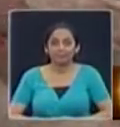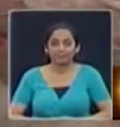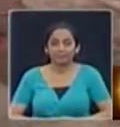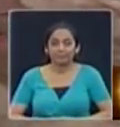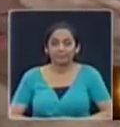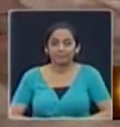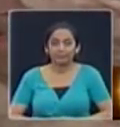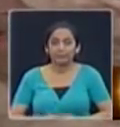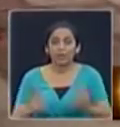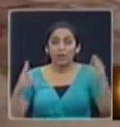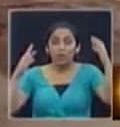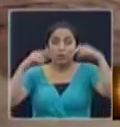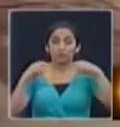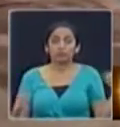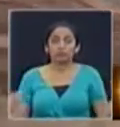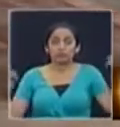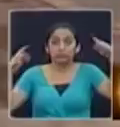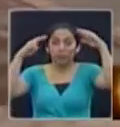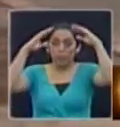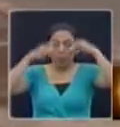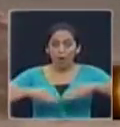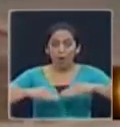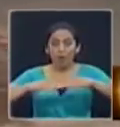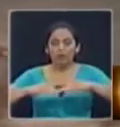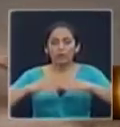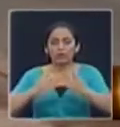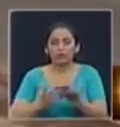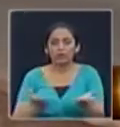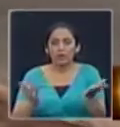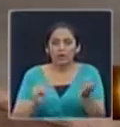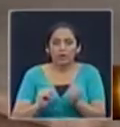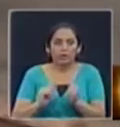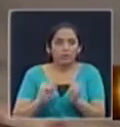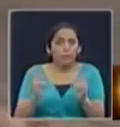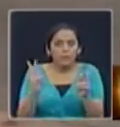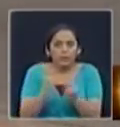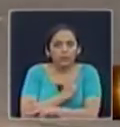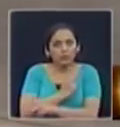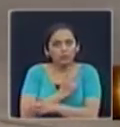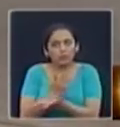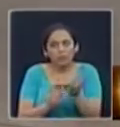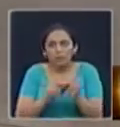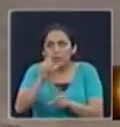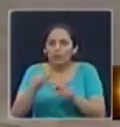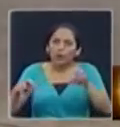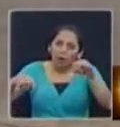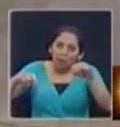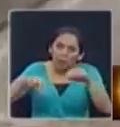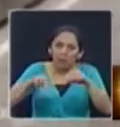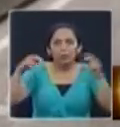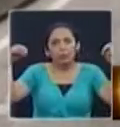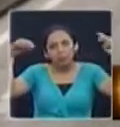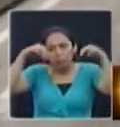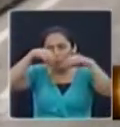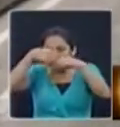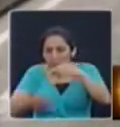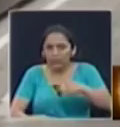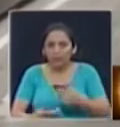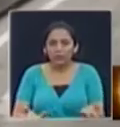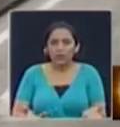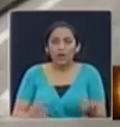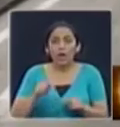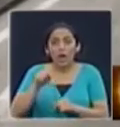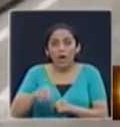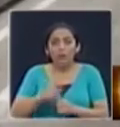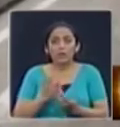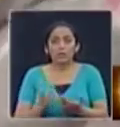de la infraestructura generó preocupación ante el temor de que hubieran víctimas, sobre todo estudiantes de la unidad del Milenio Alfredo Vera Vera, que